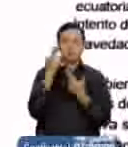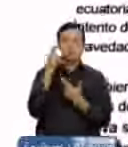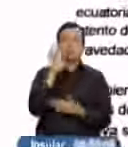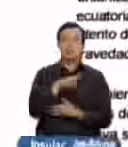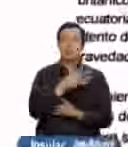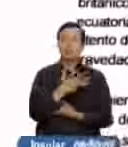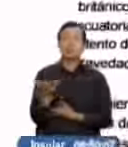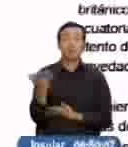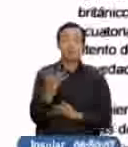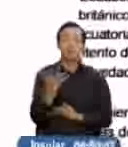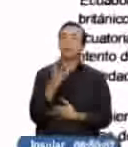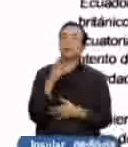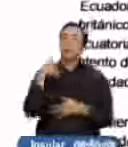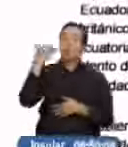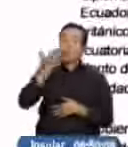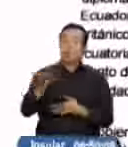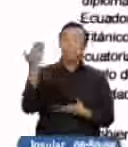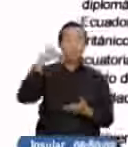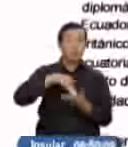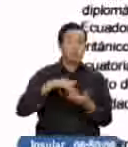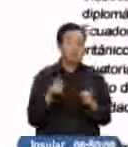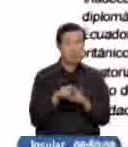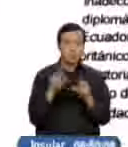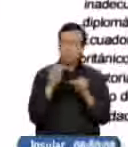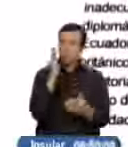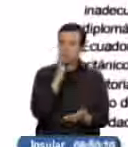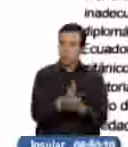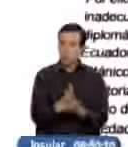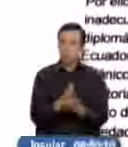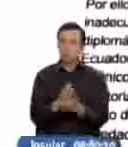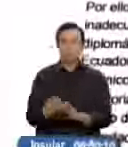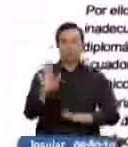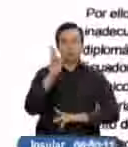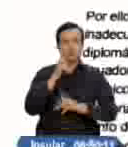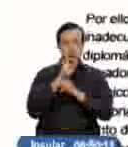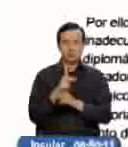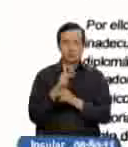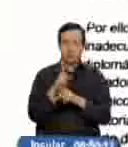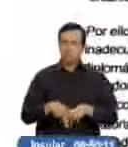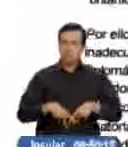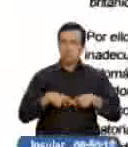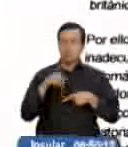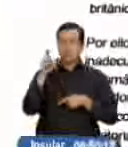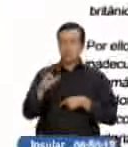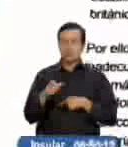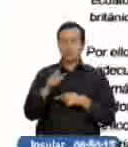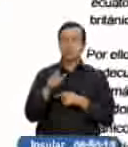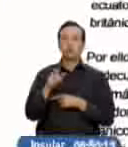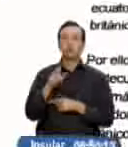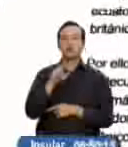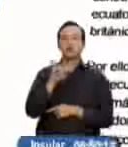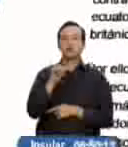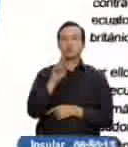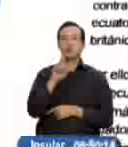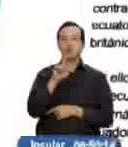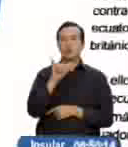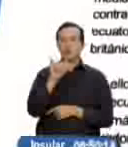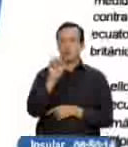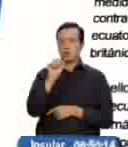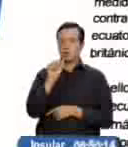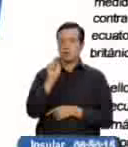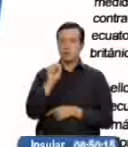Unido para prevenir futuros incidentes y renueva su compromiso de proteger la vida y la integridad física del ciudadano australiano Julian